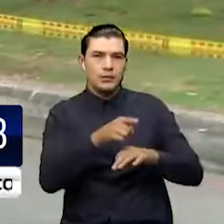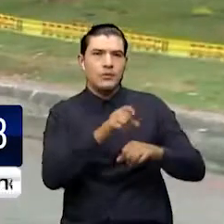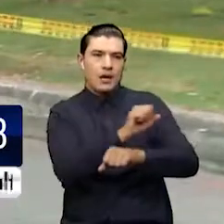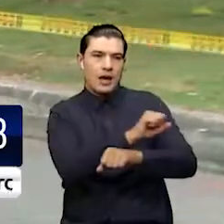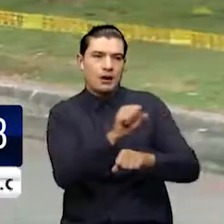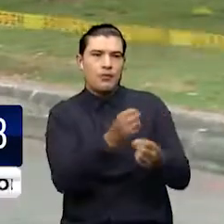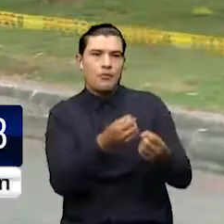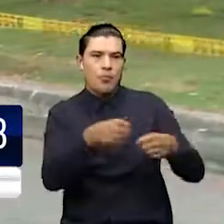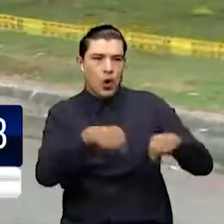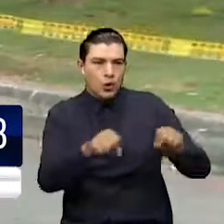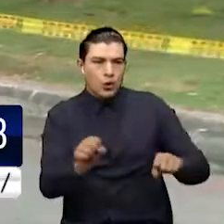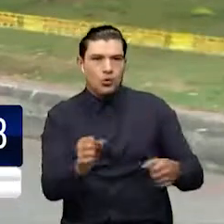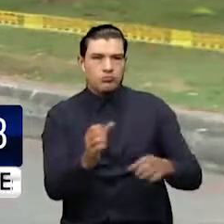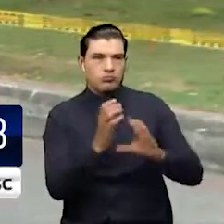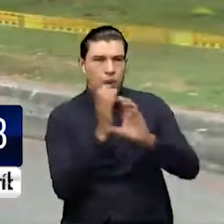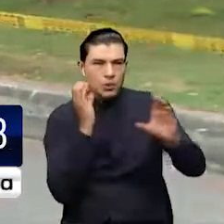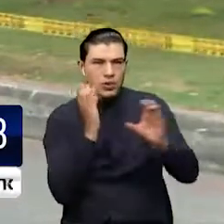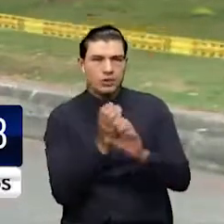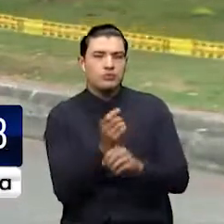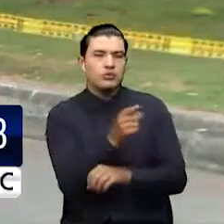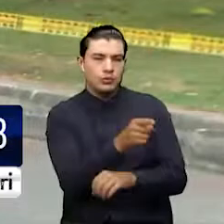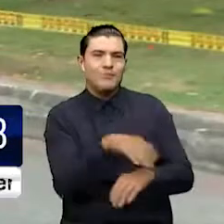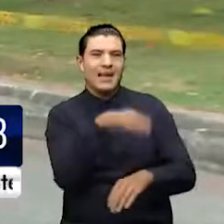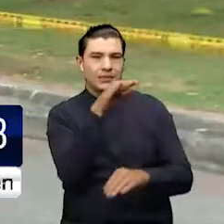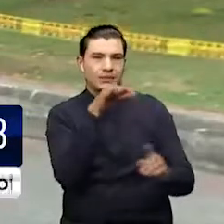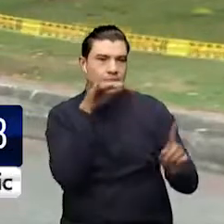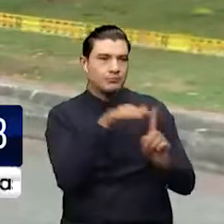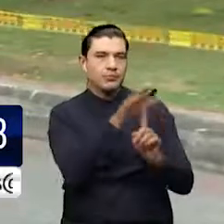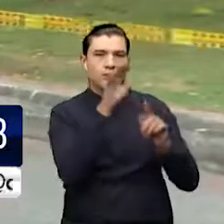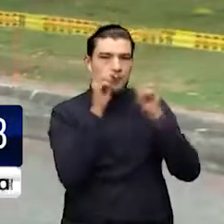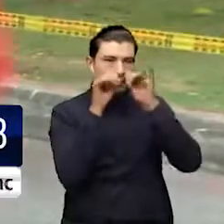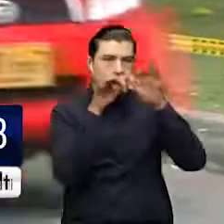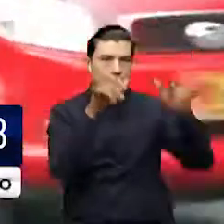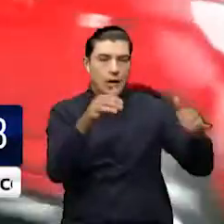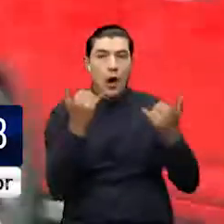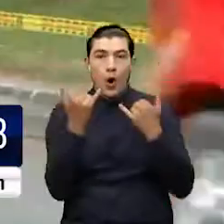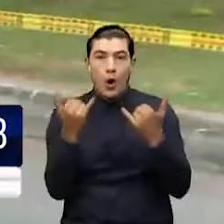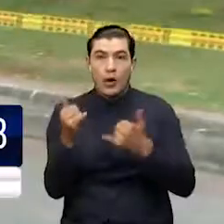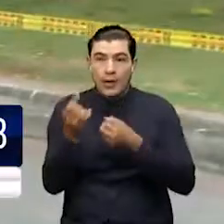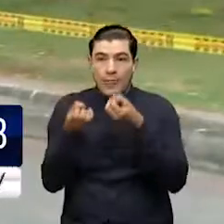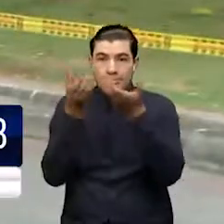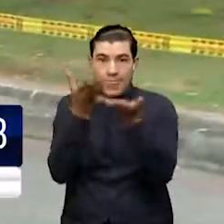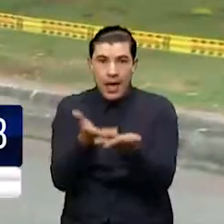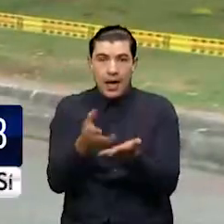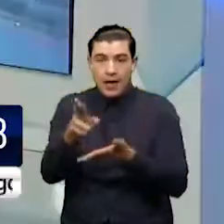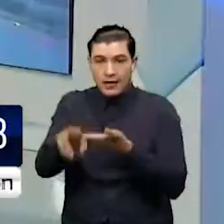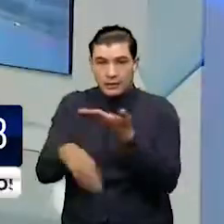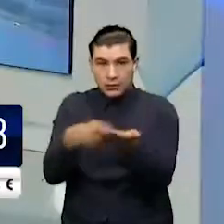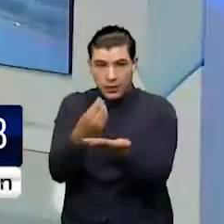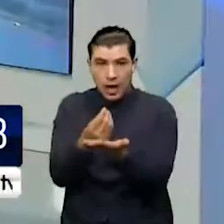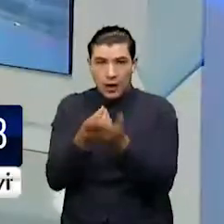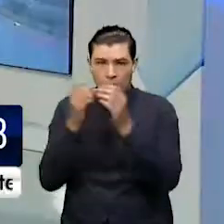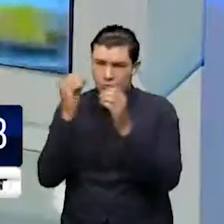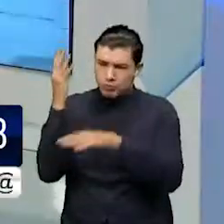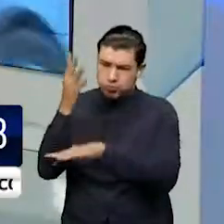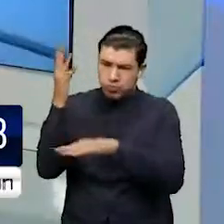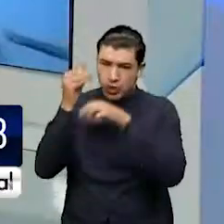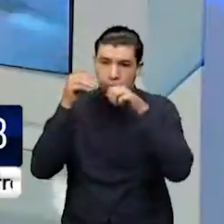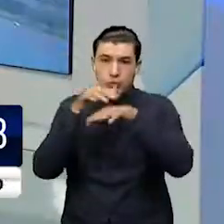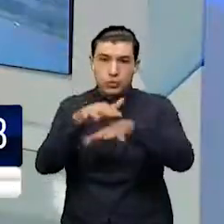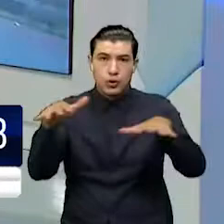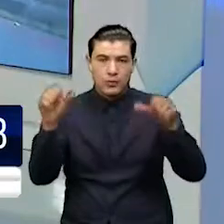pues precisamente hoy se va a realizar una socialización con los resultados de este diagnóstico para generar un plan de